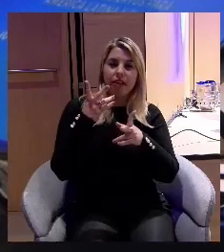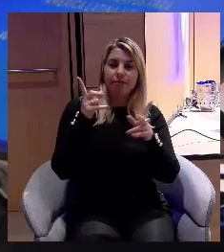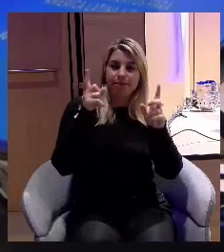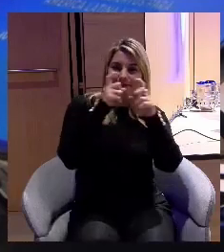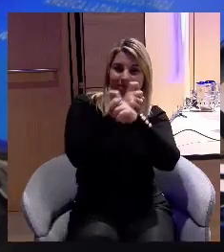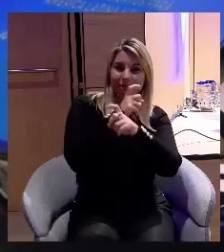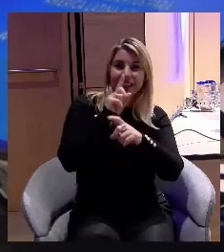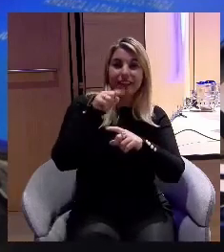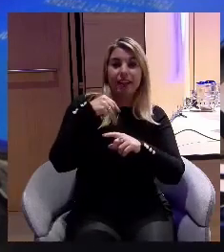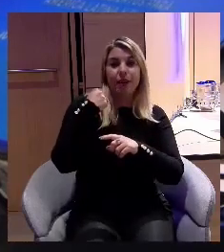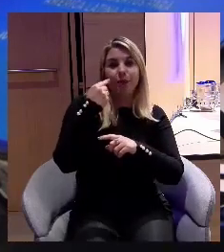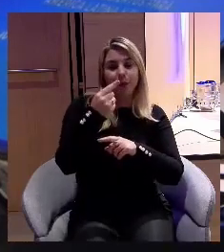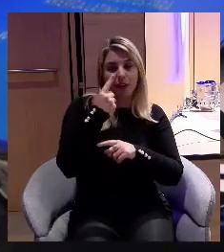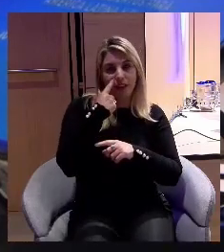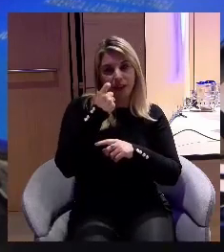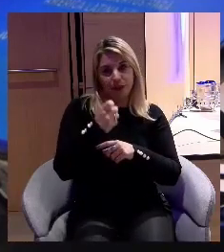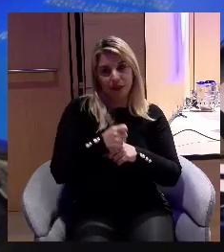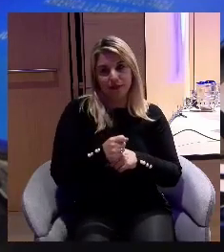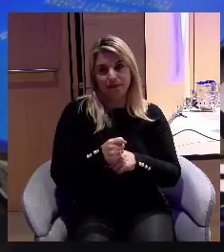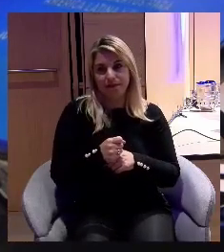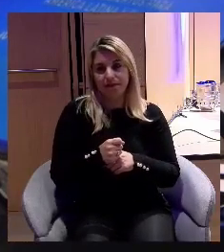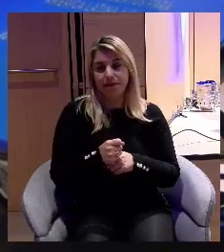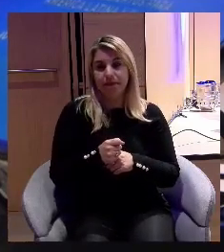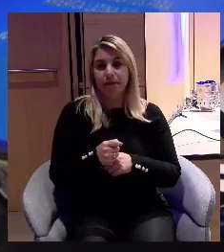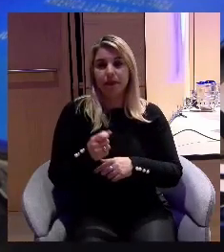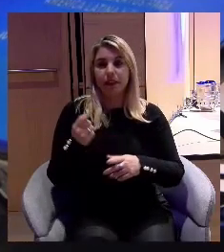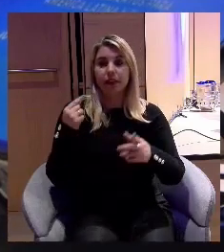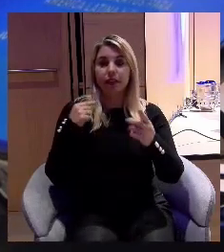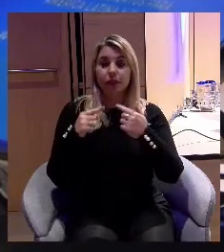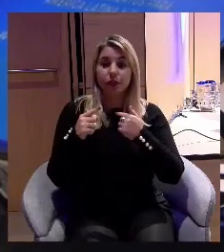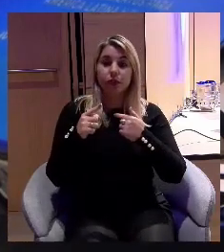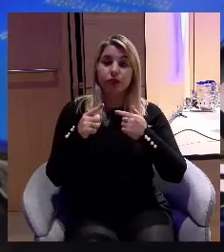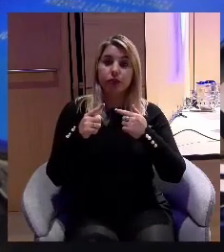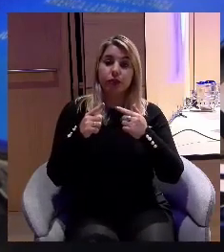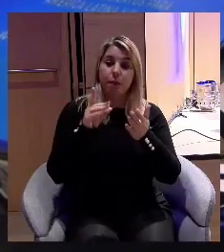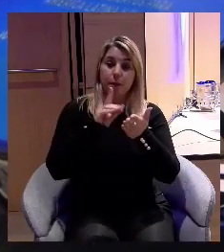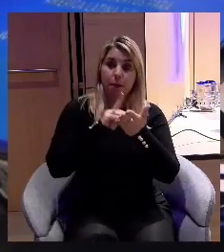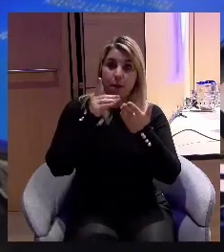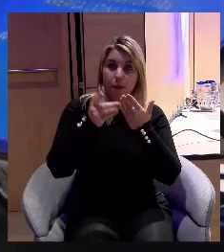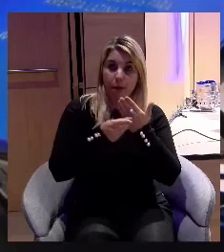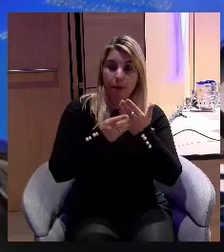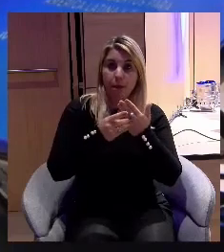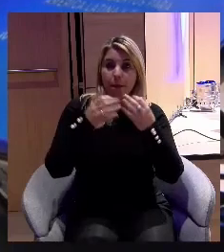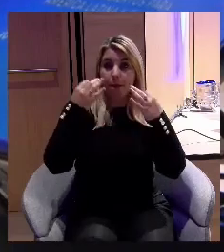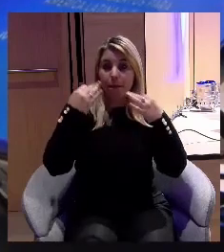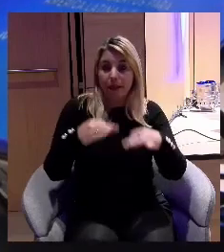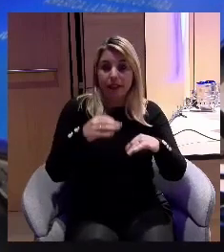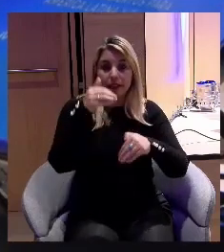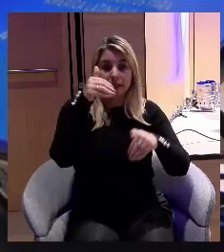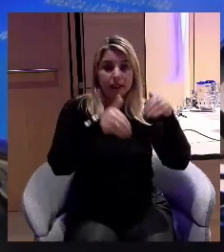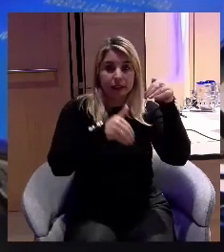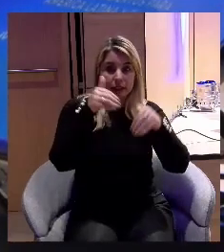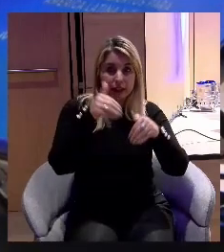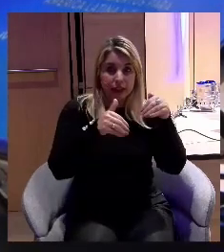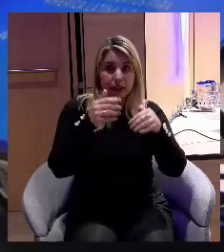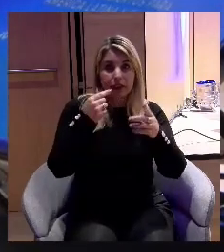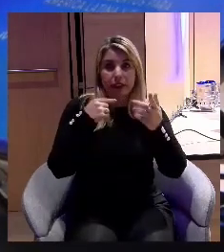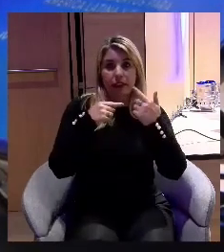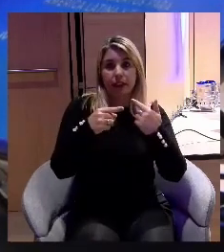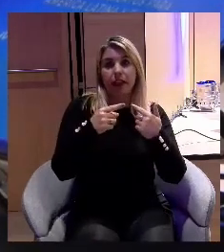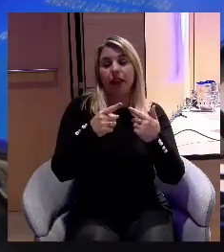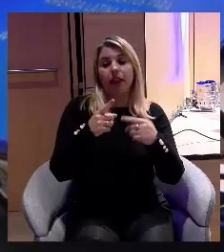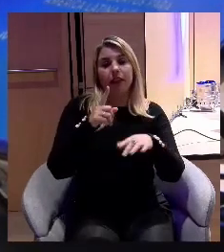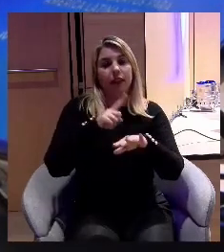cuenta después, ¿no? En estos proyectos, especialmente cuando son de elecciones, el timing es todo,